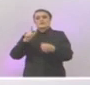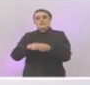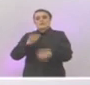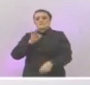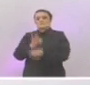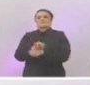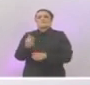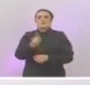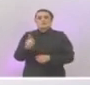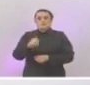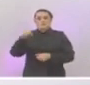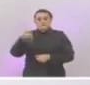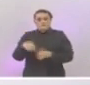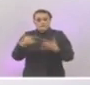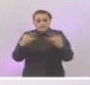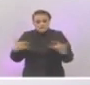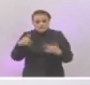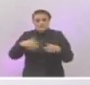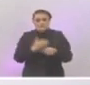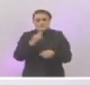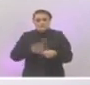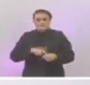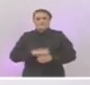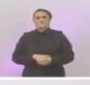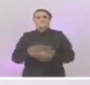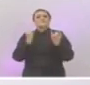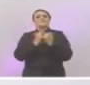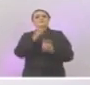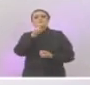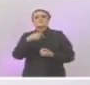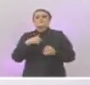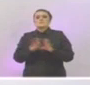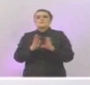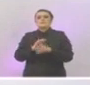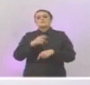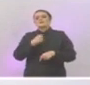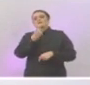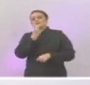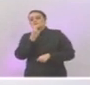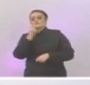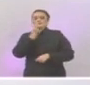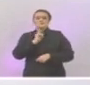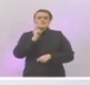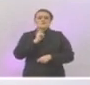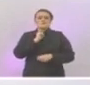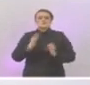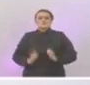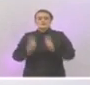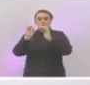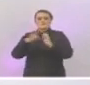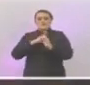Defensoría Pública, en la historia de nuestro Estado. También la Procuraduría de Protección de Niñas, Niños y